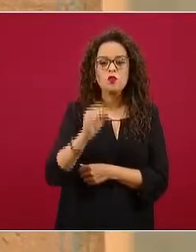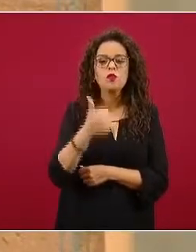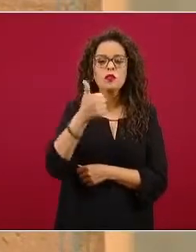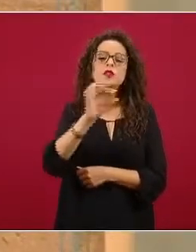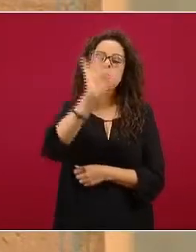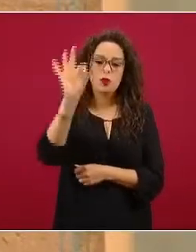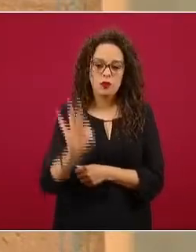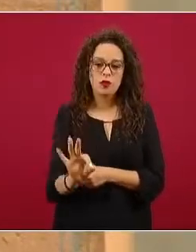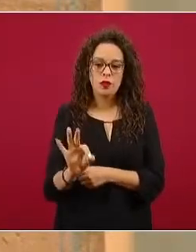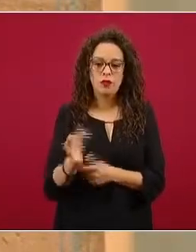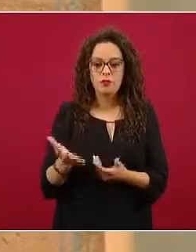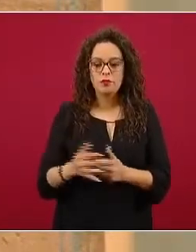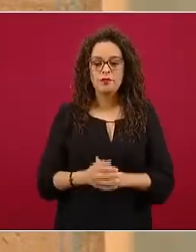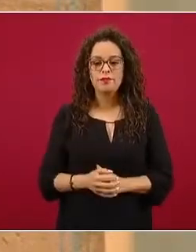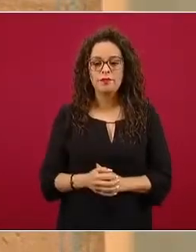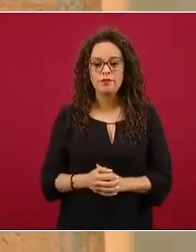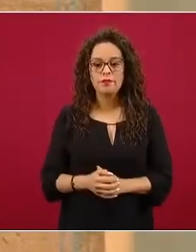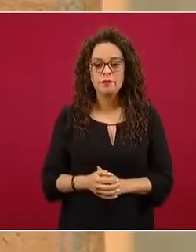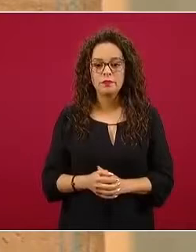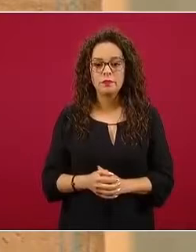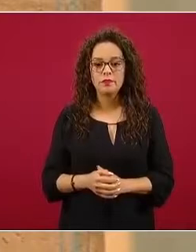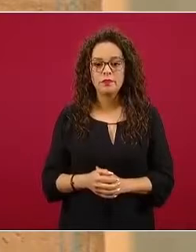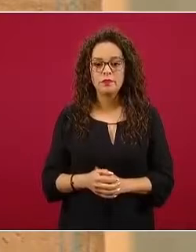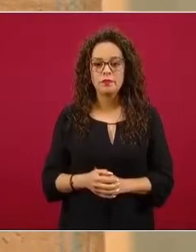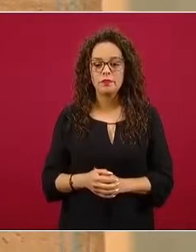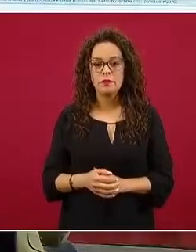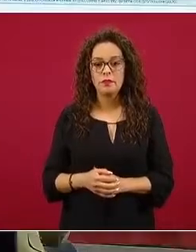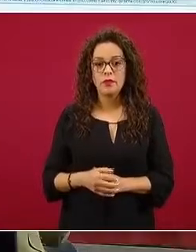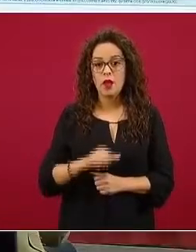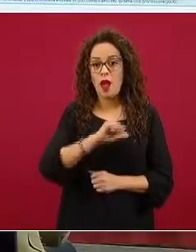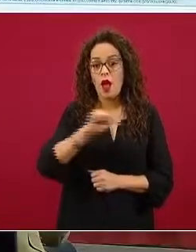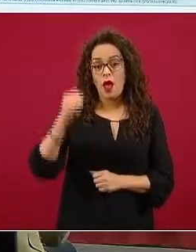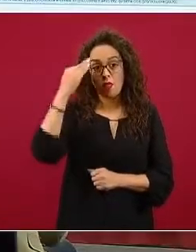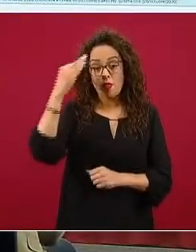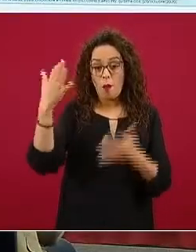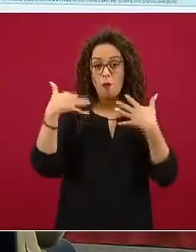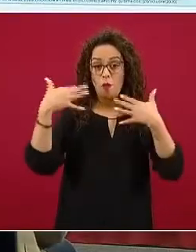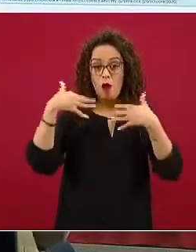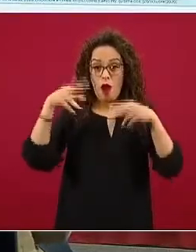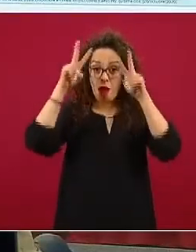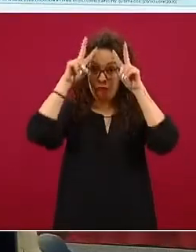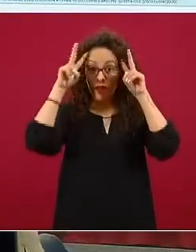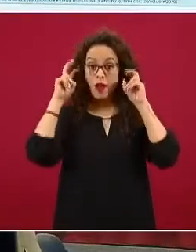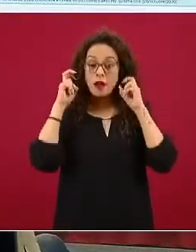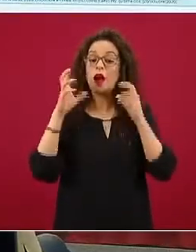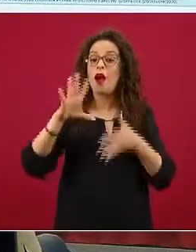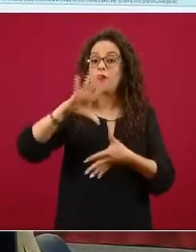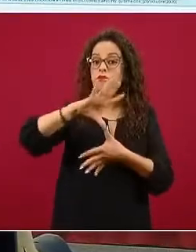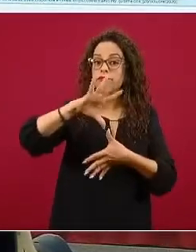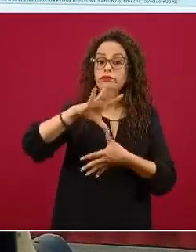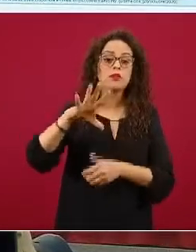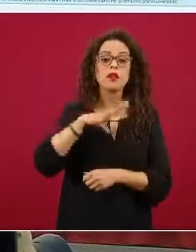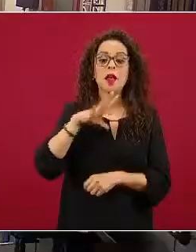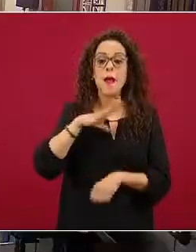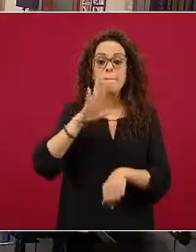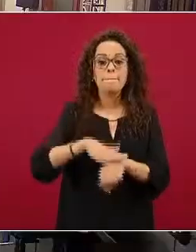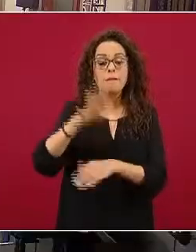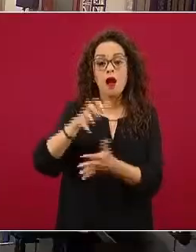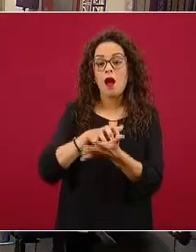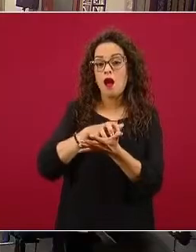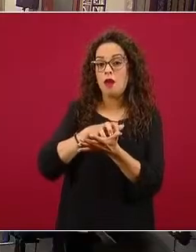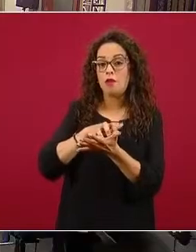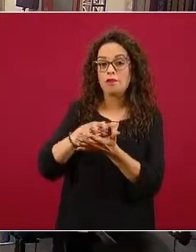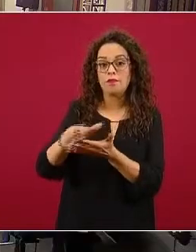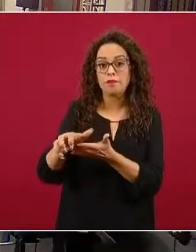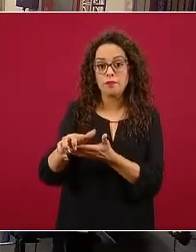32.6%, ¿no? Cuando prácticamente durante todo el verano América precisamente estuvo concentrando la mayor cantidad, inclusive